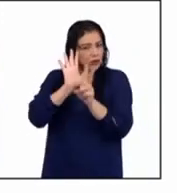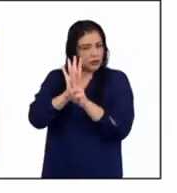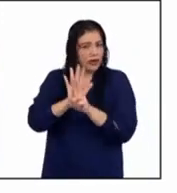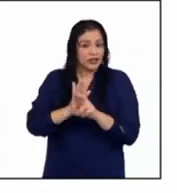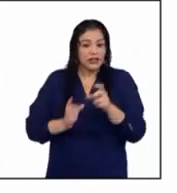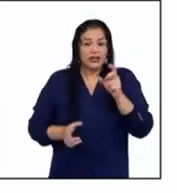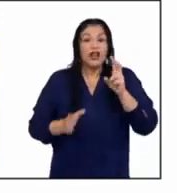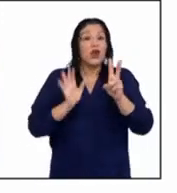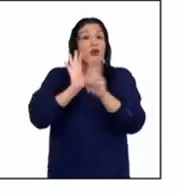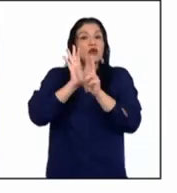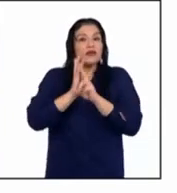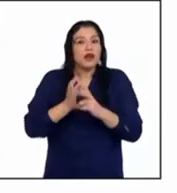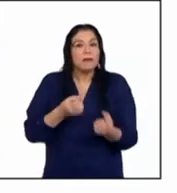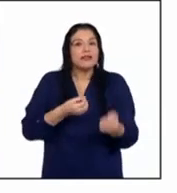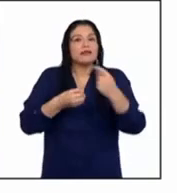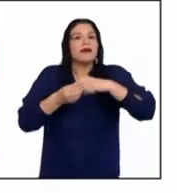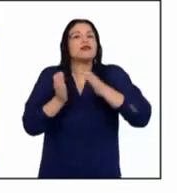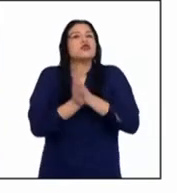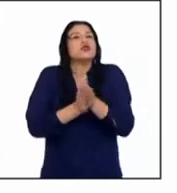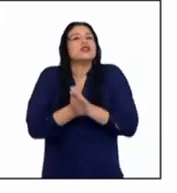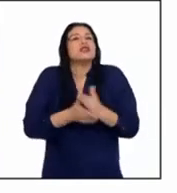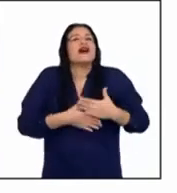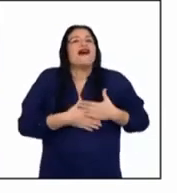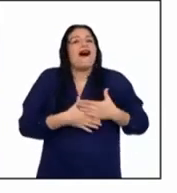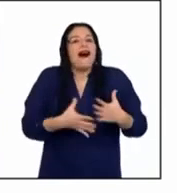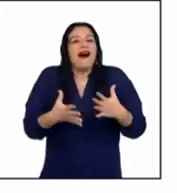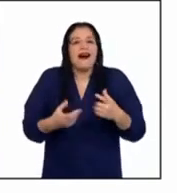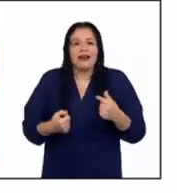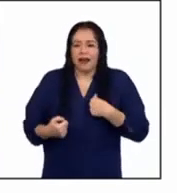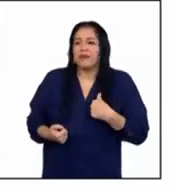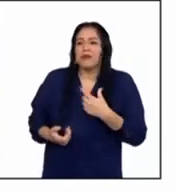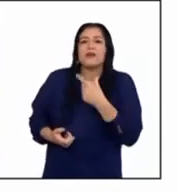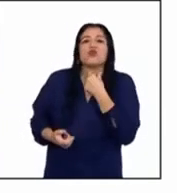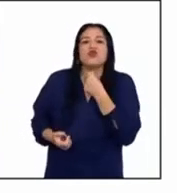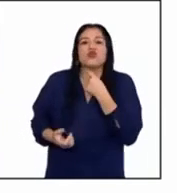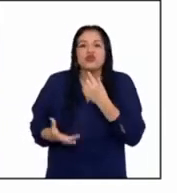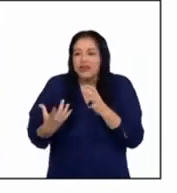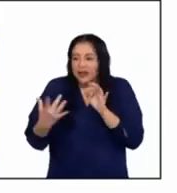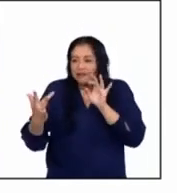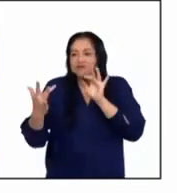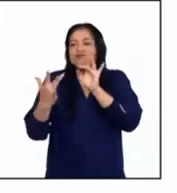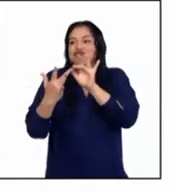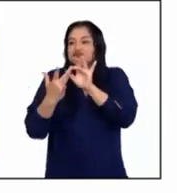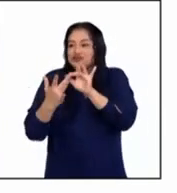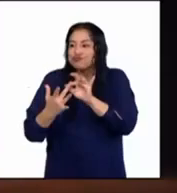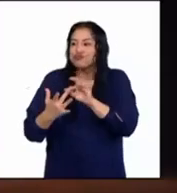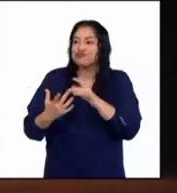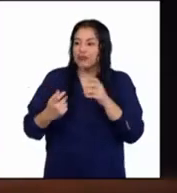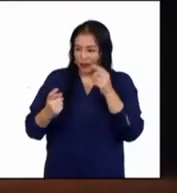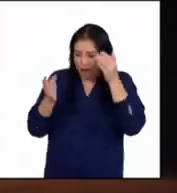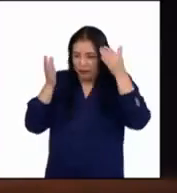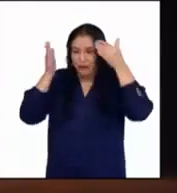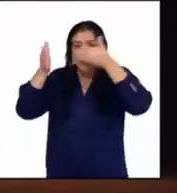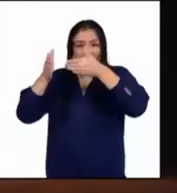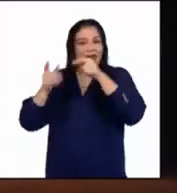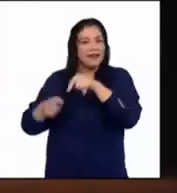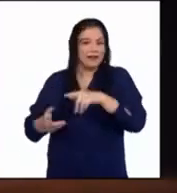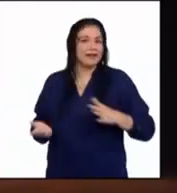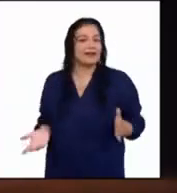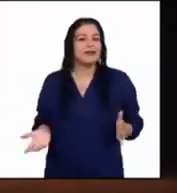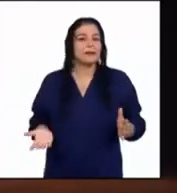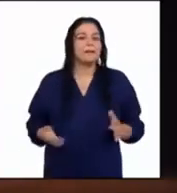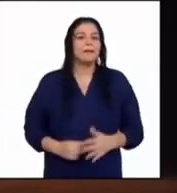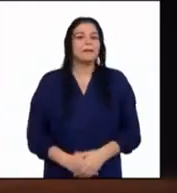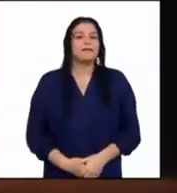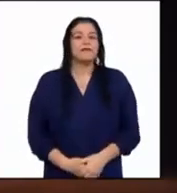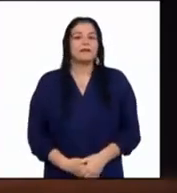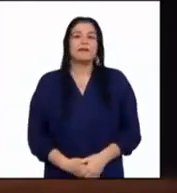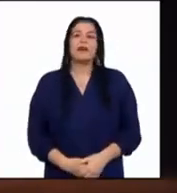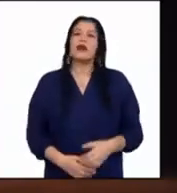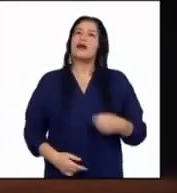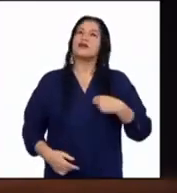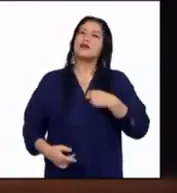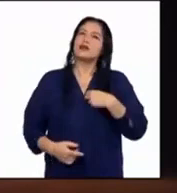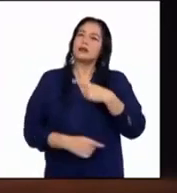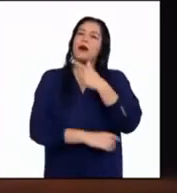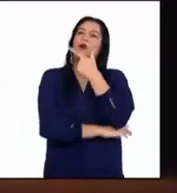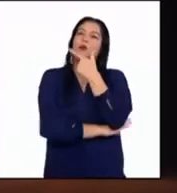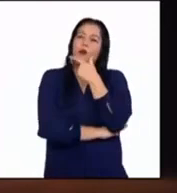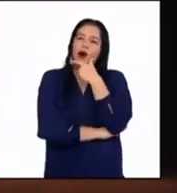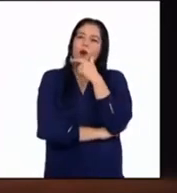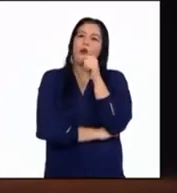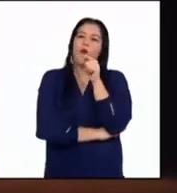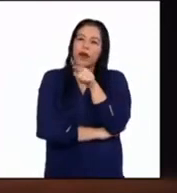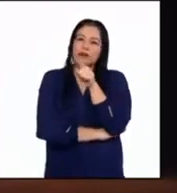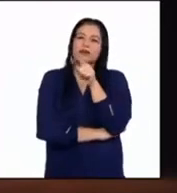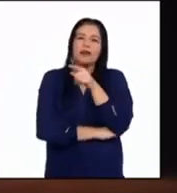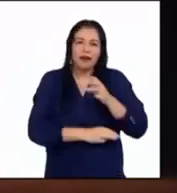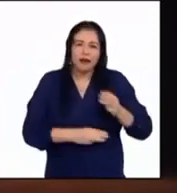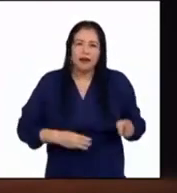con mucha pasión, porque lo que estaban haciendo era algo con lo que realmente se conectaban de manera personal. Y entonces dijimos, perfecto, esto